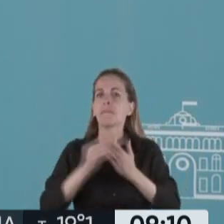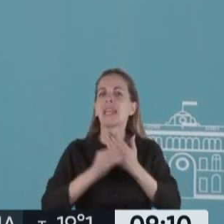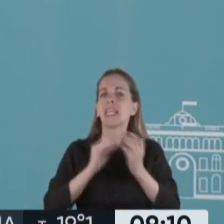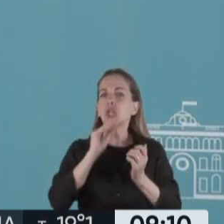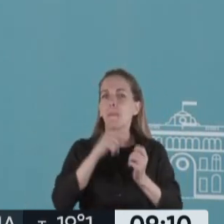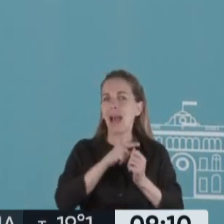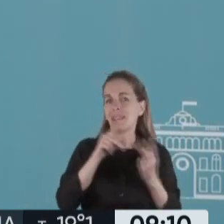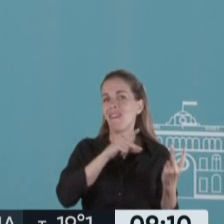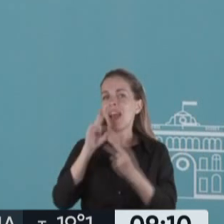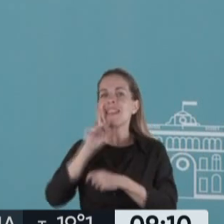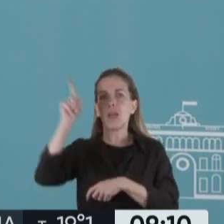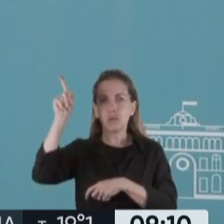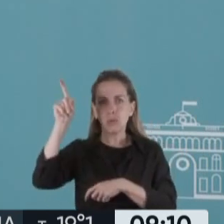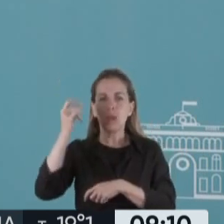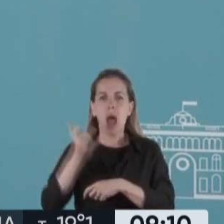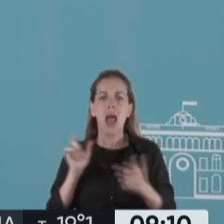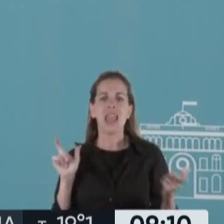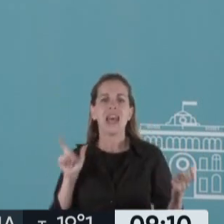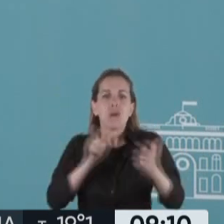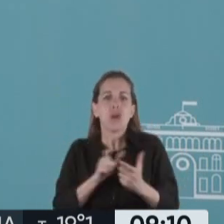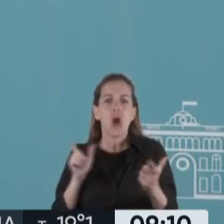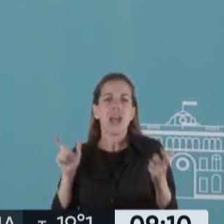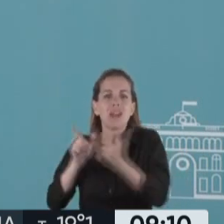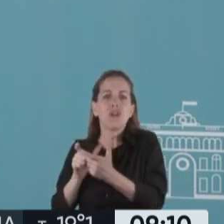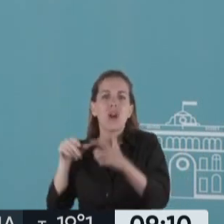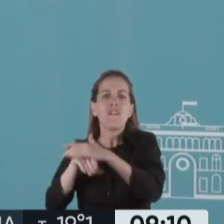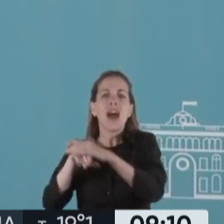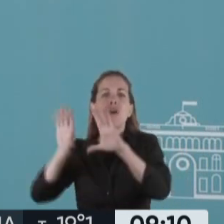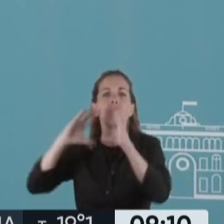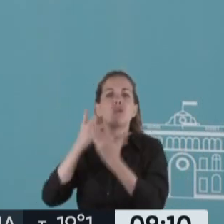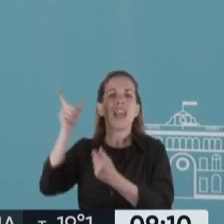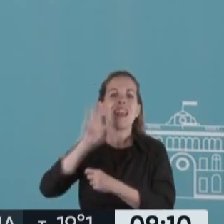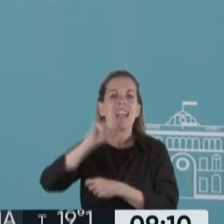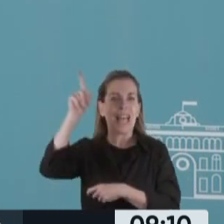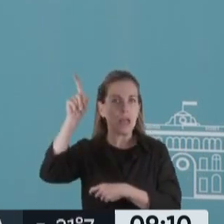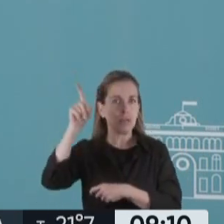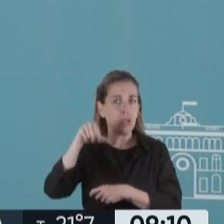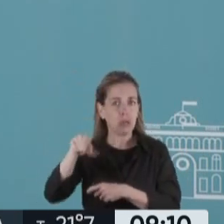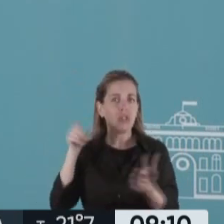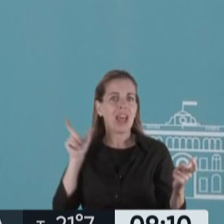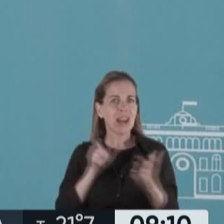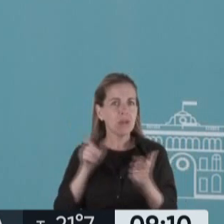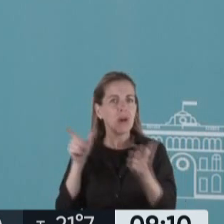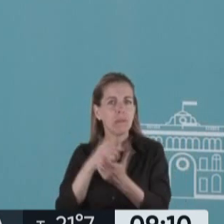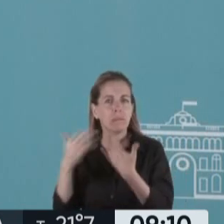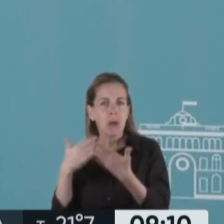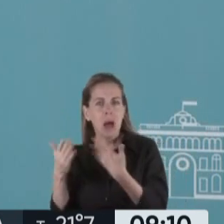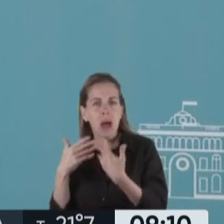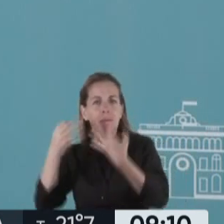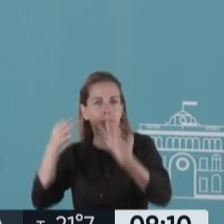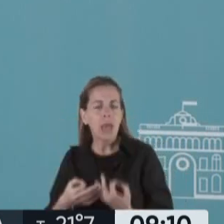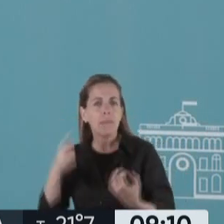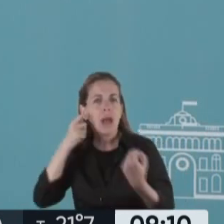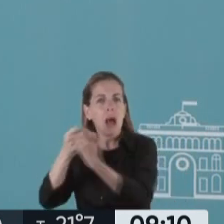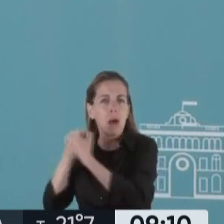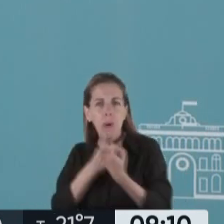adelante reuniones tanto con el BID como con el Banco Mundial en los Estados Unidos, que le han permitido garantizar en este momento financiamiento